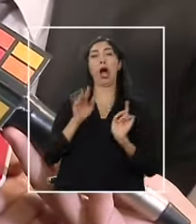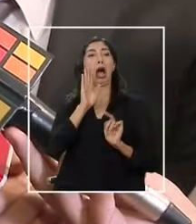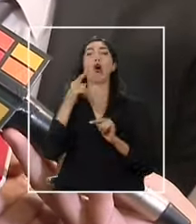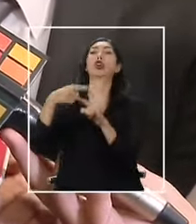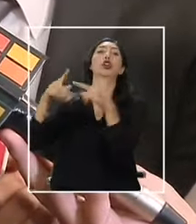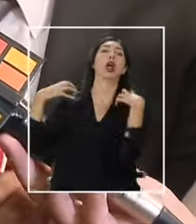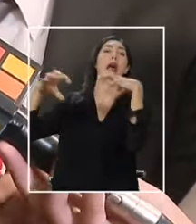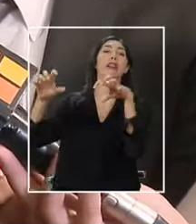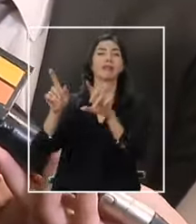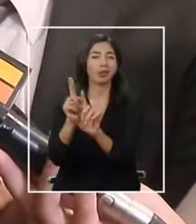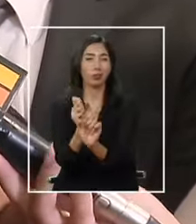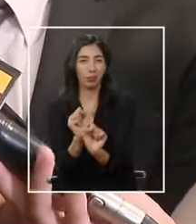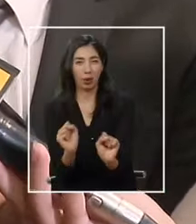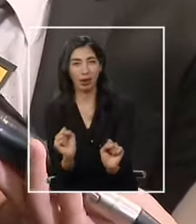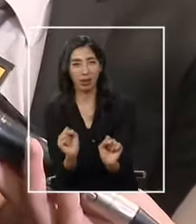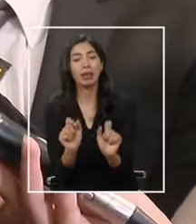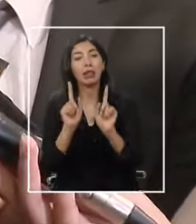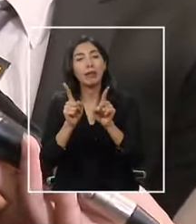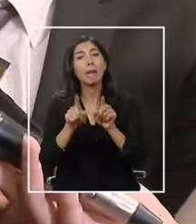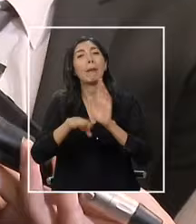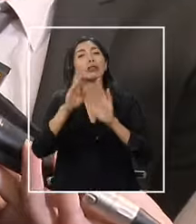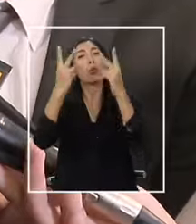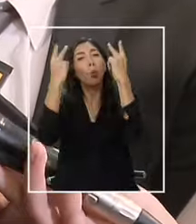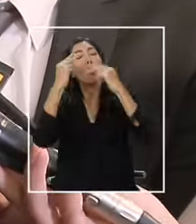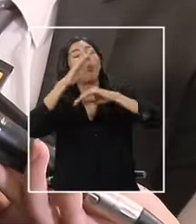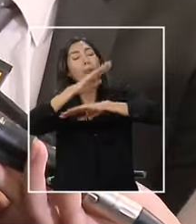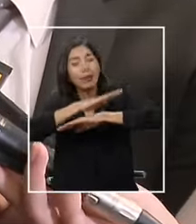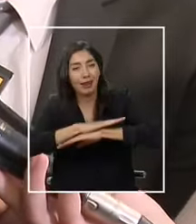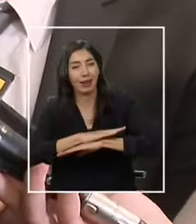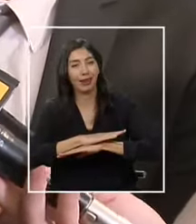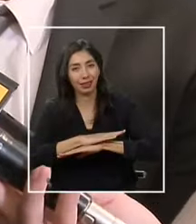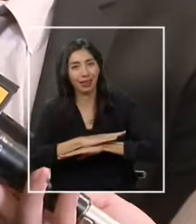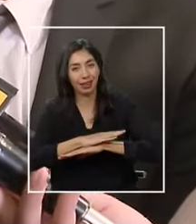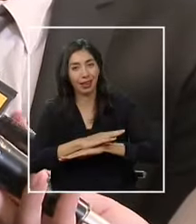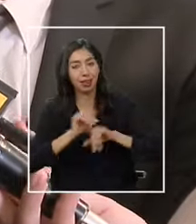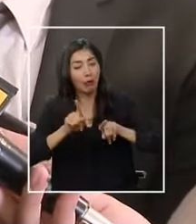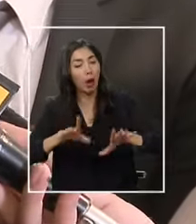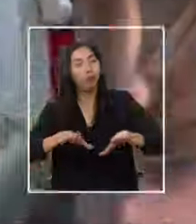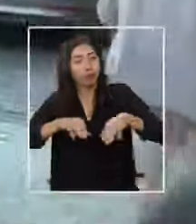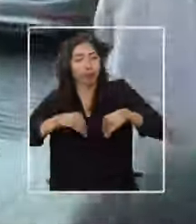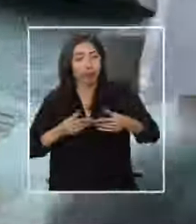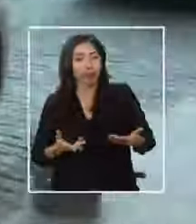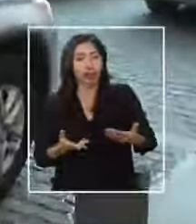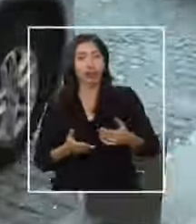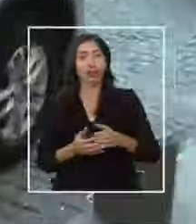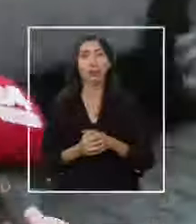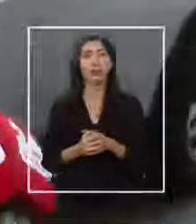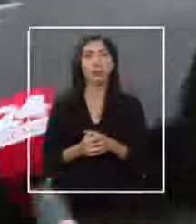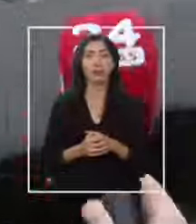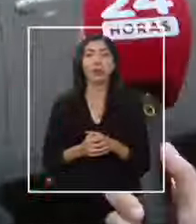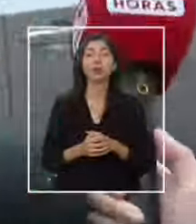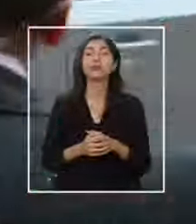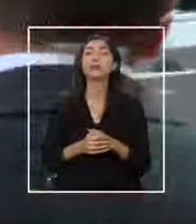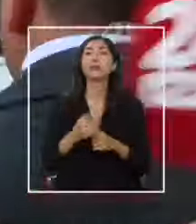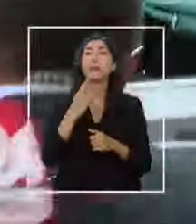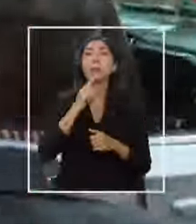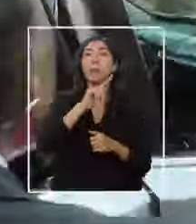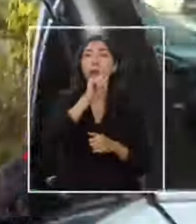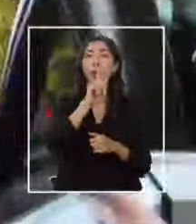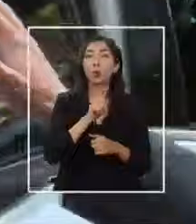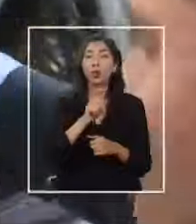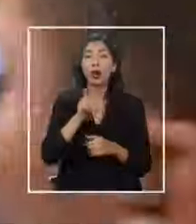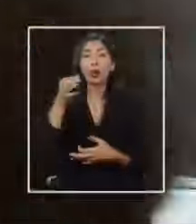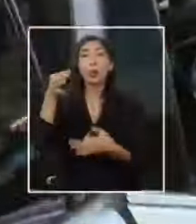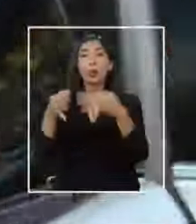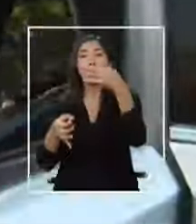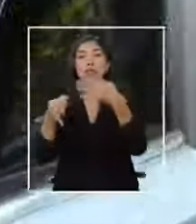de entender de otra manera, con más humildad, las cosas que nos toca enfrentar. Fiscal, ¿descarta que la formalización del alcalde Jadue sea por